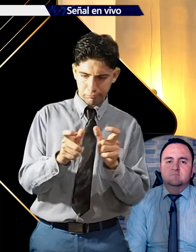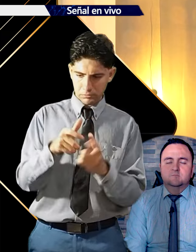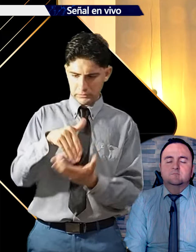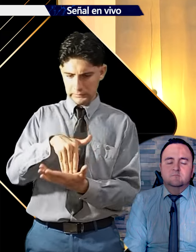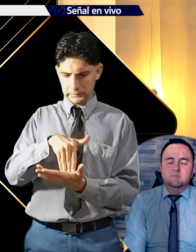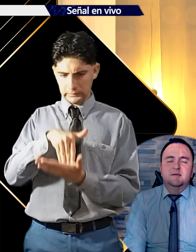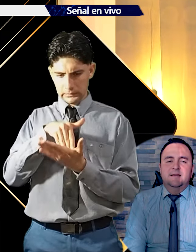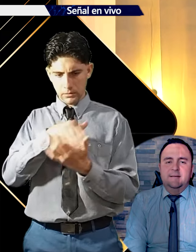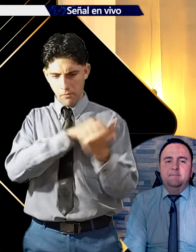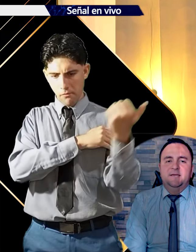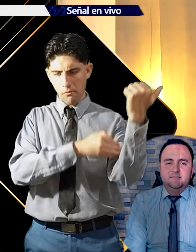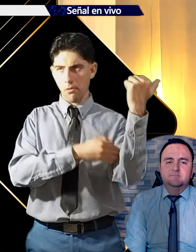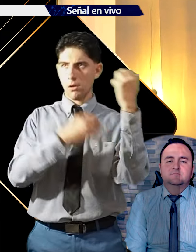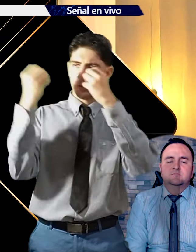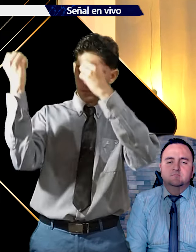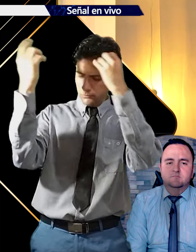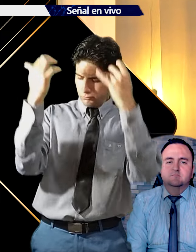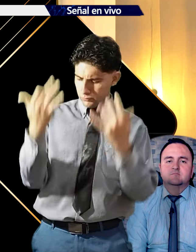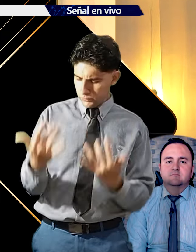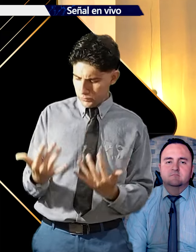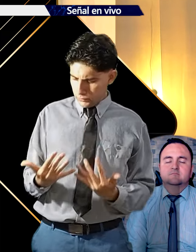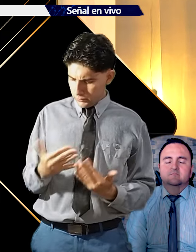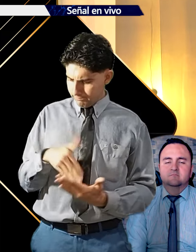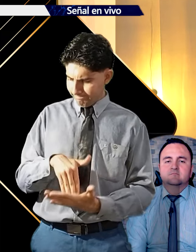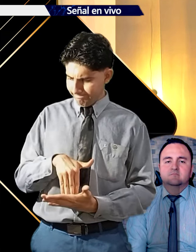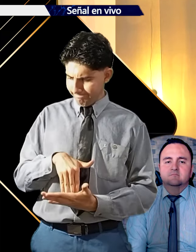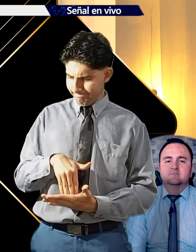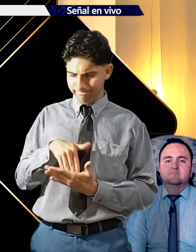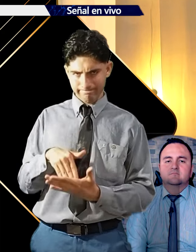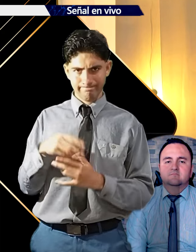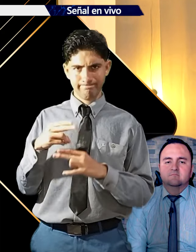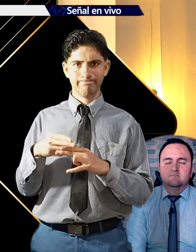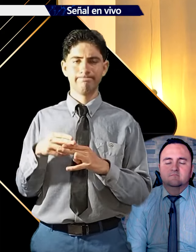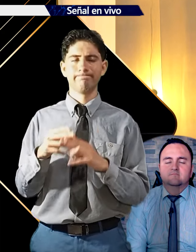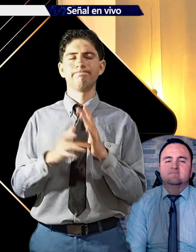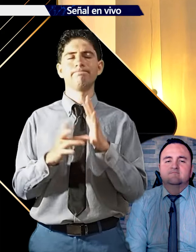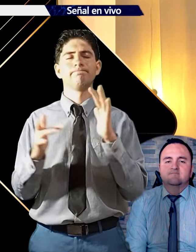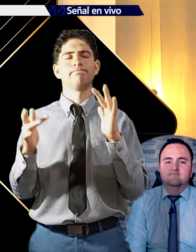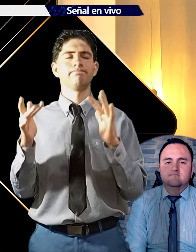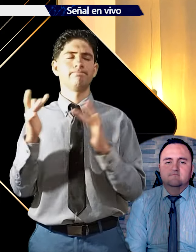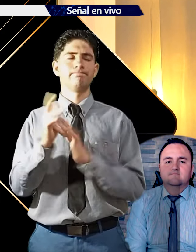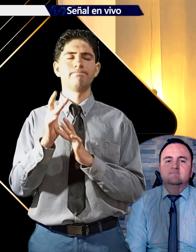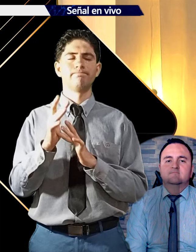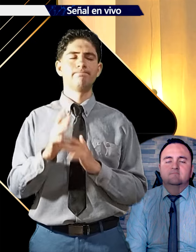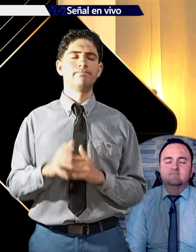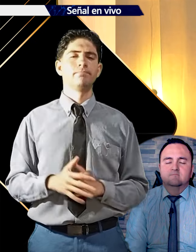fortalecida en el Señor y en el poder de su fuerza.